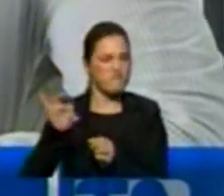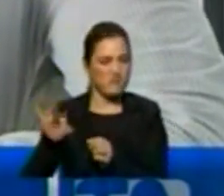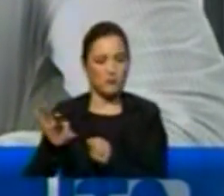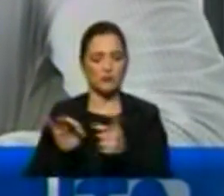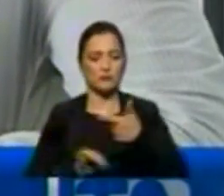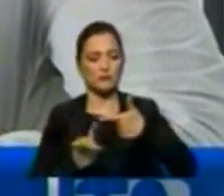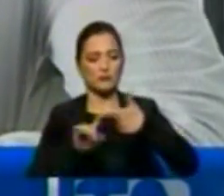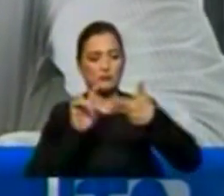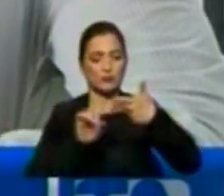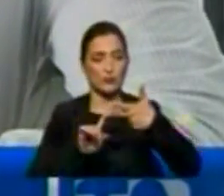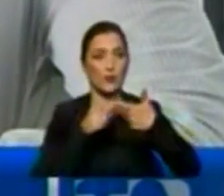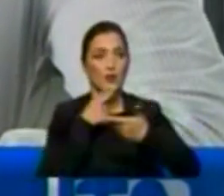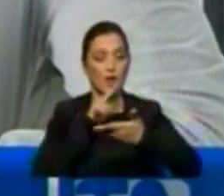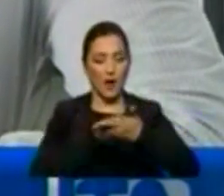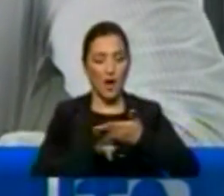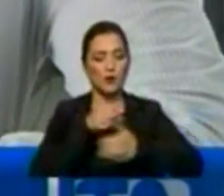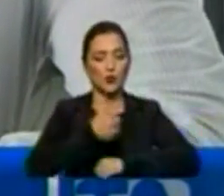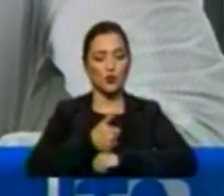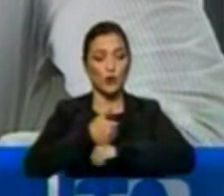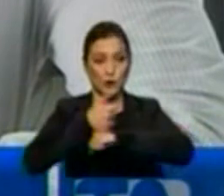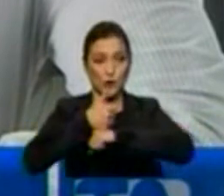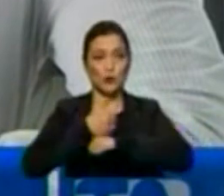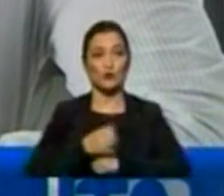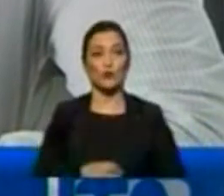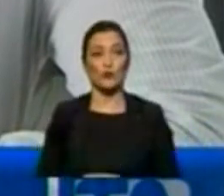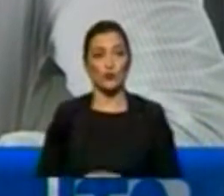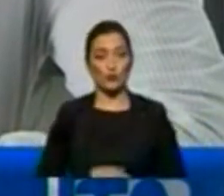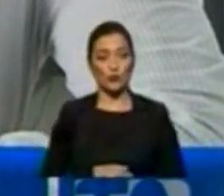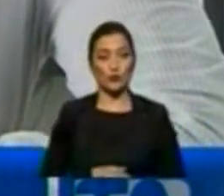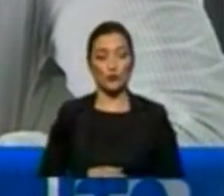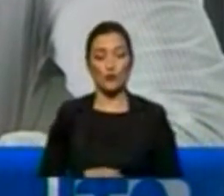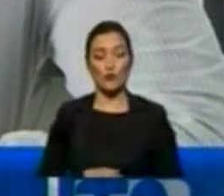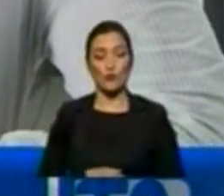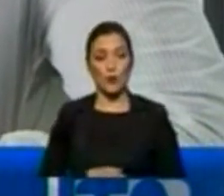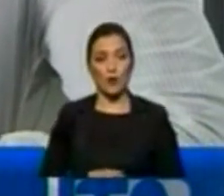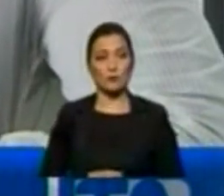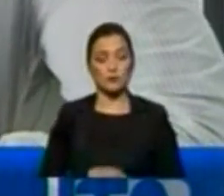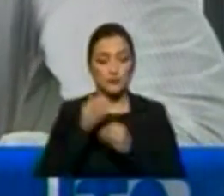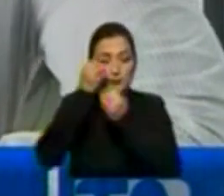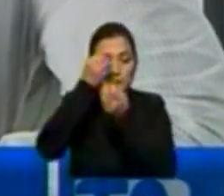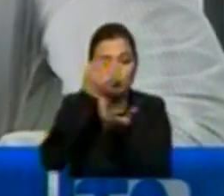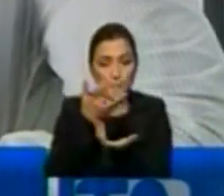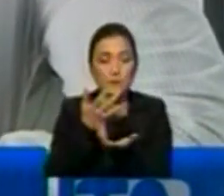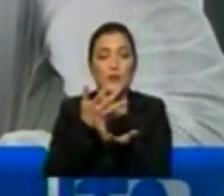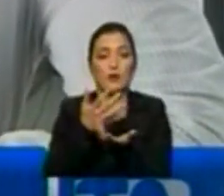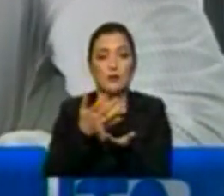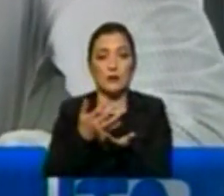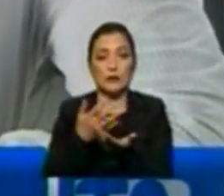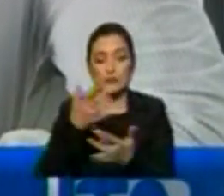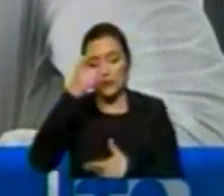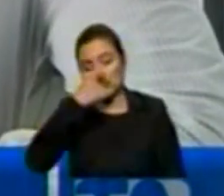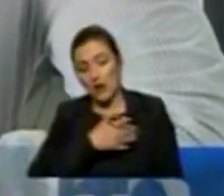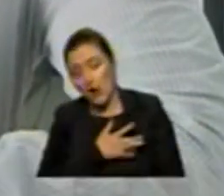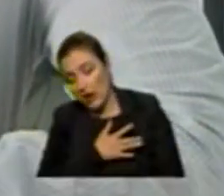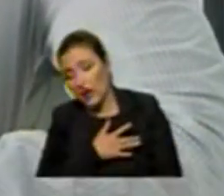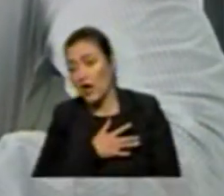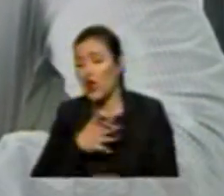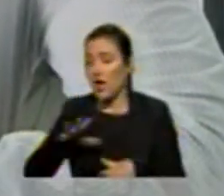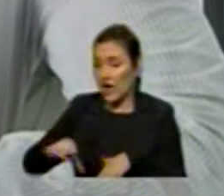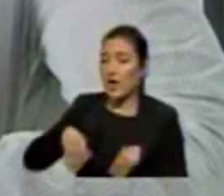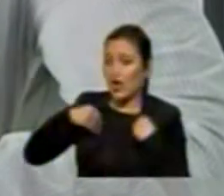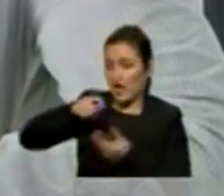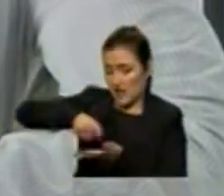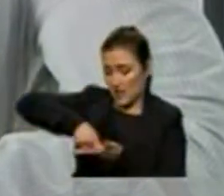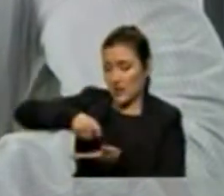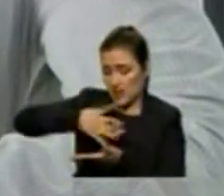de consentimiento informado para que el paciente acepte realizar la prueba y además que el